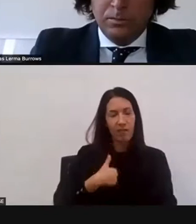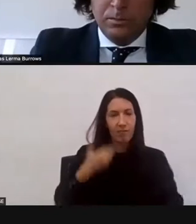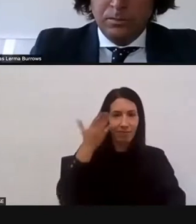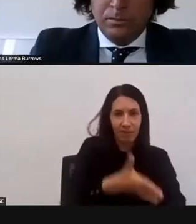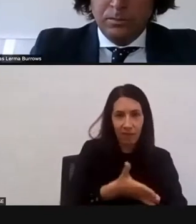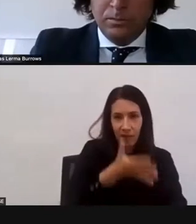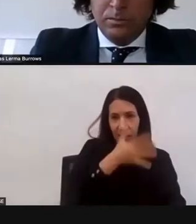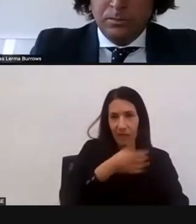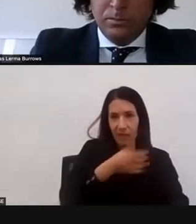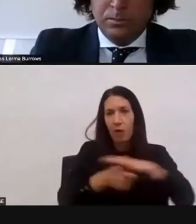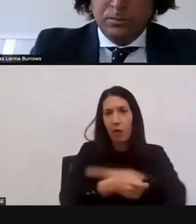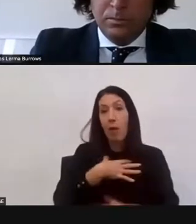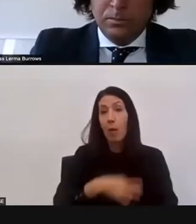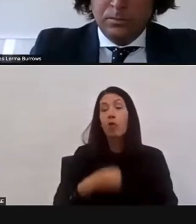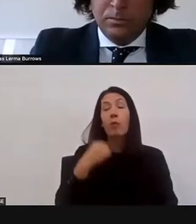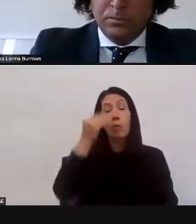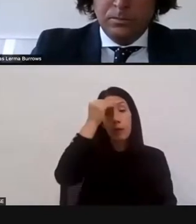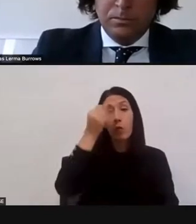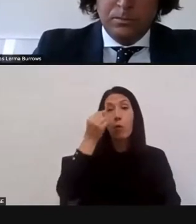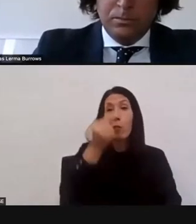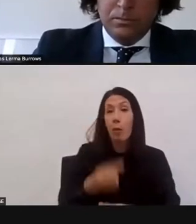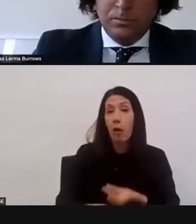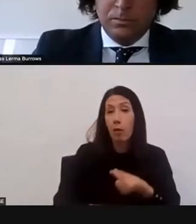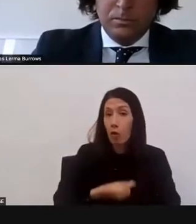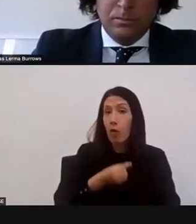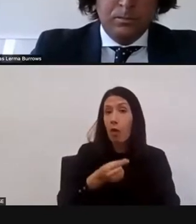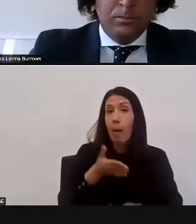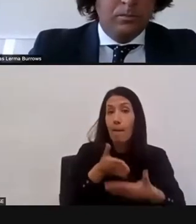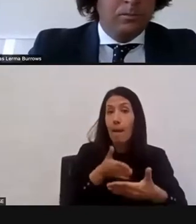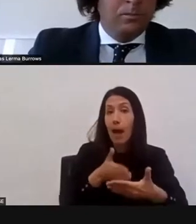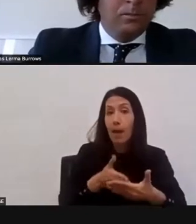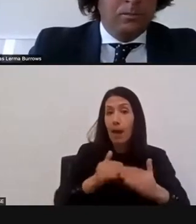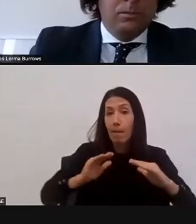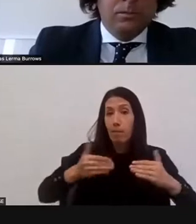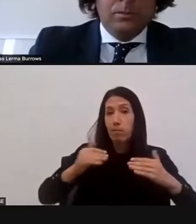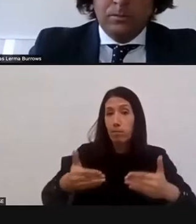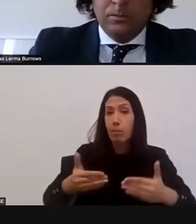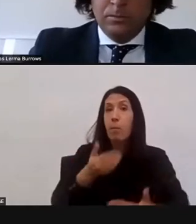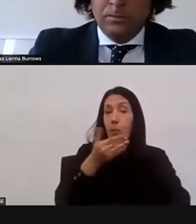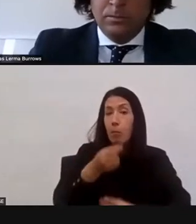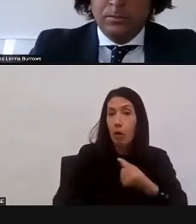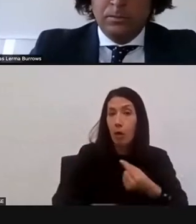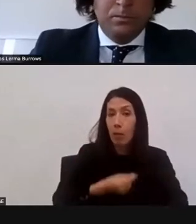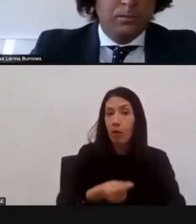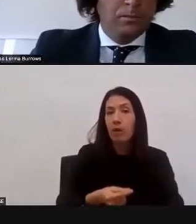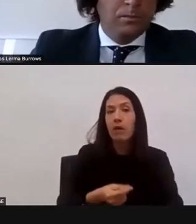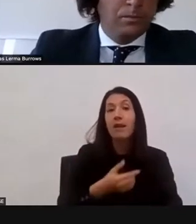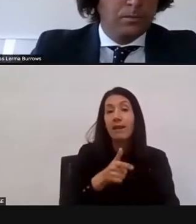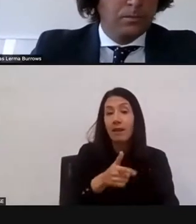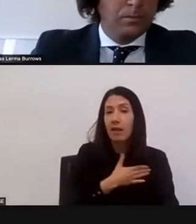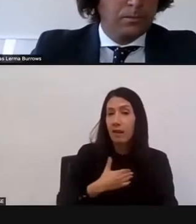están rompiendo poco a poco, se van superando y eso se va a ir traduciendo